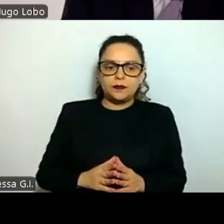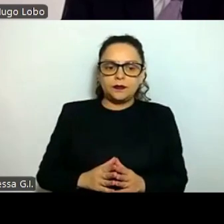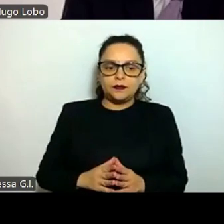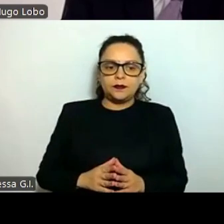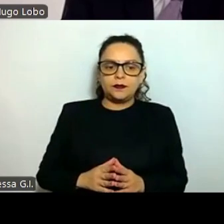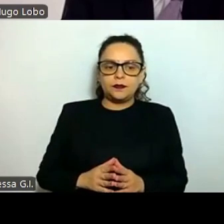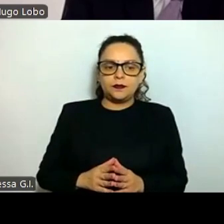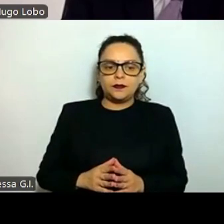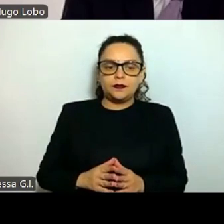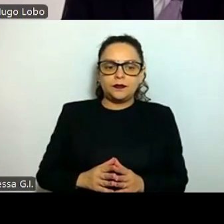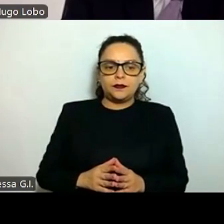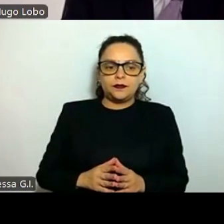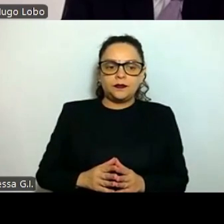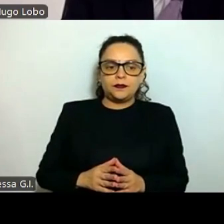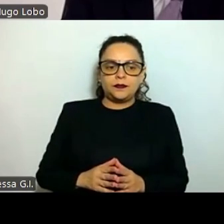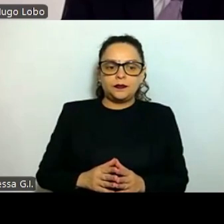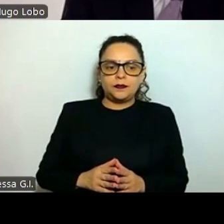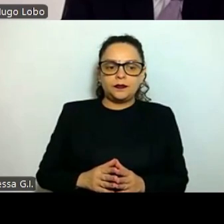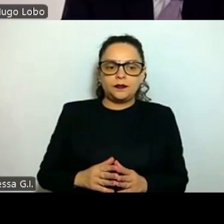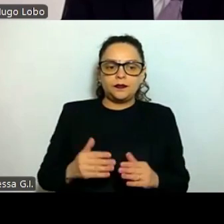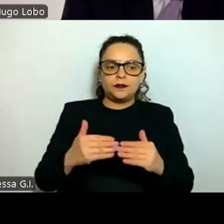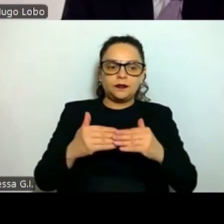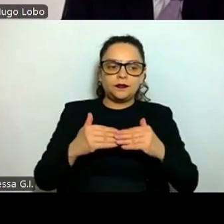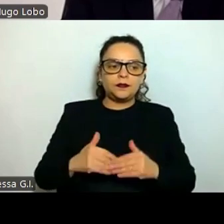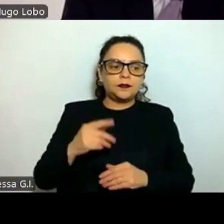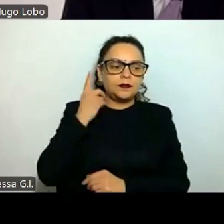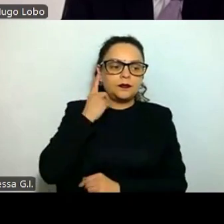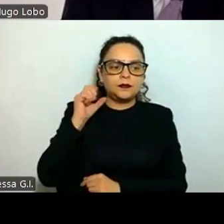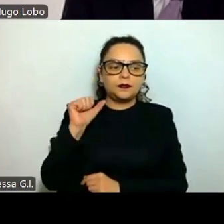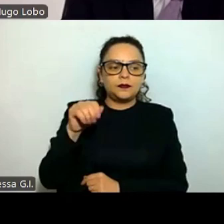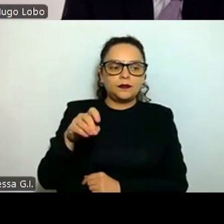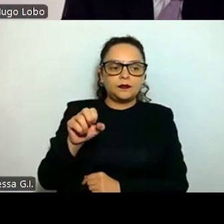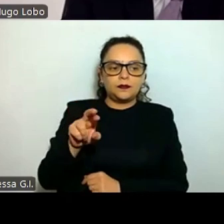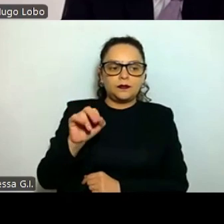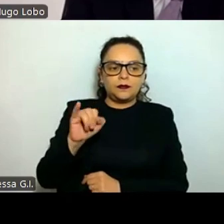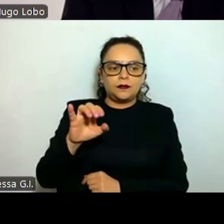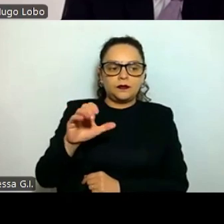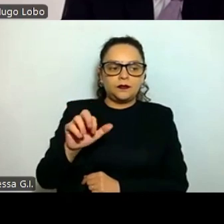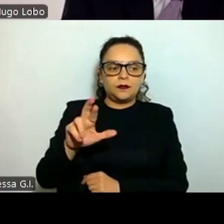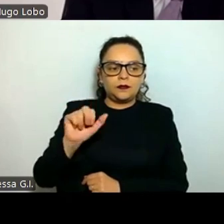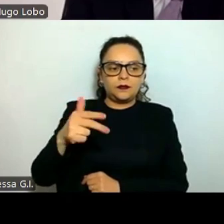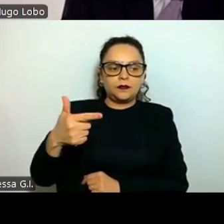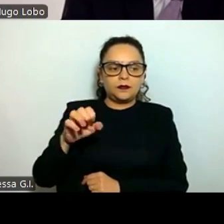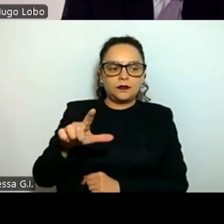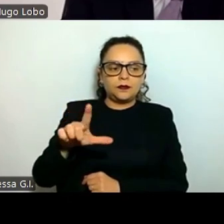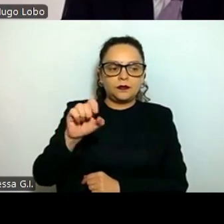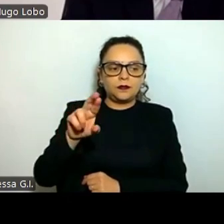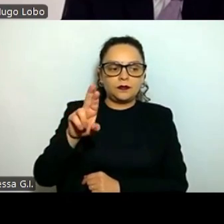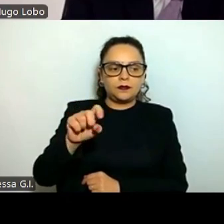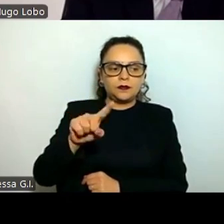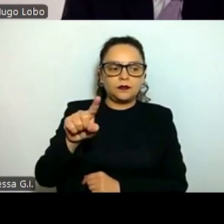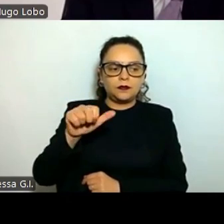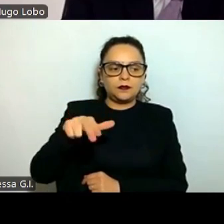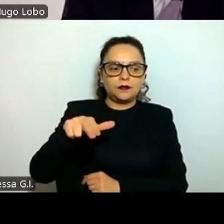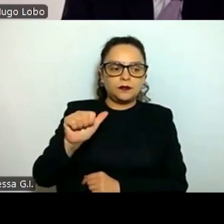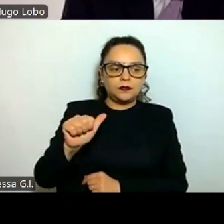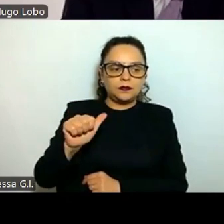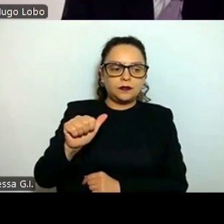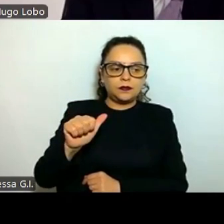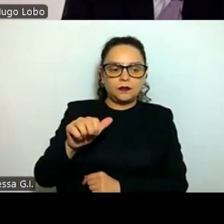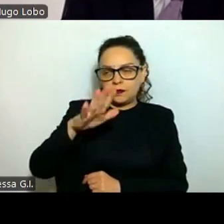Gracias, diputada. Diputada América Alejandra Rangel Lorenzana. América Rangel en